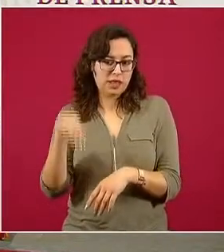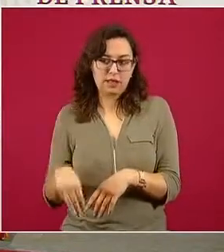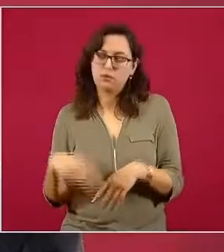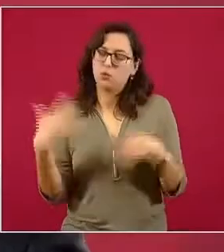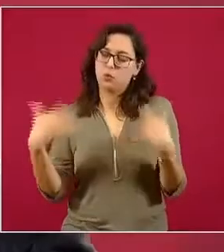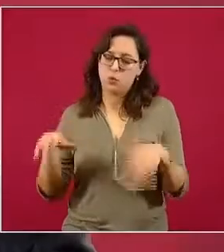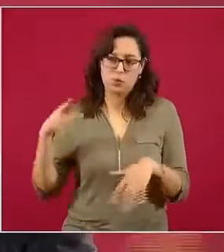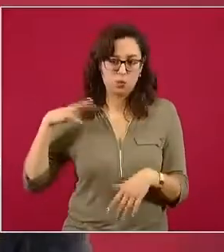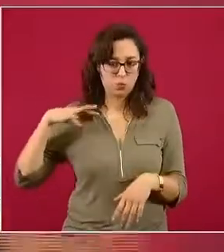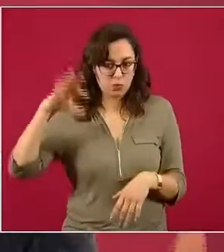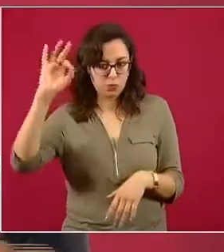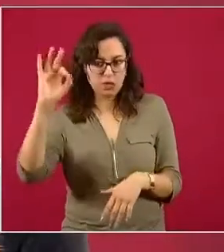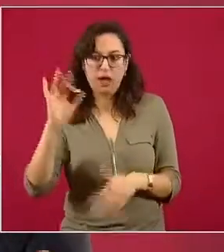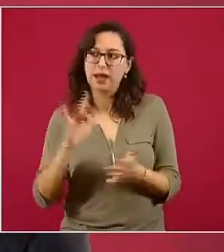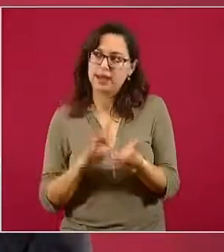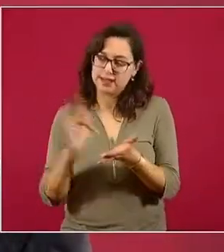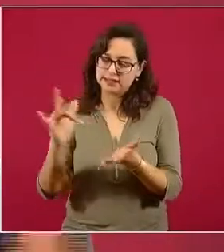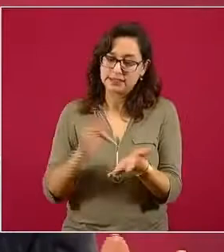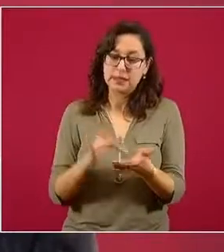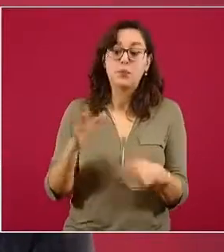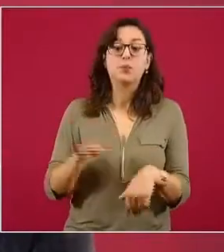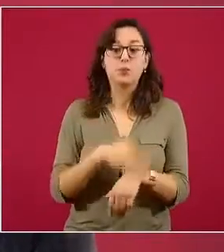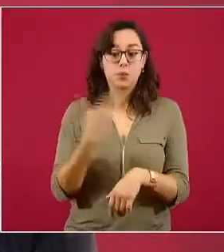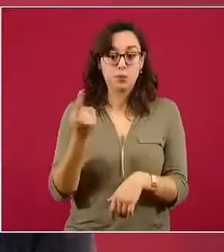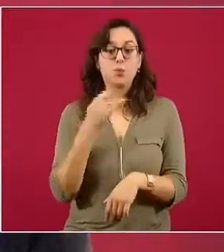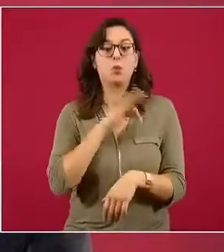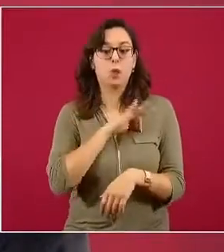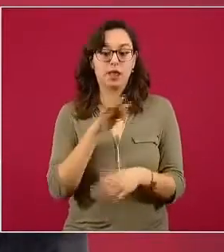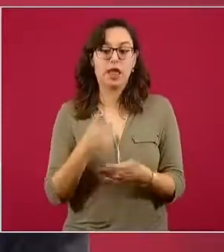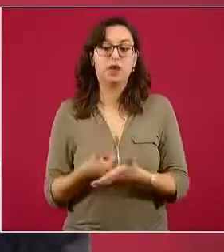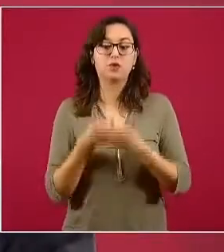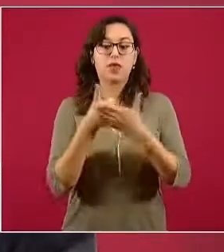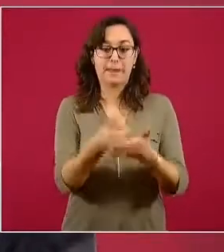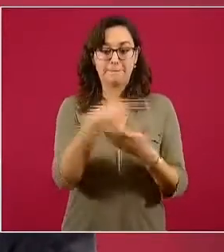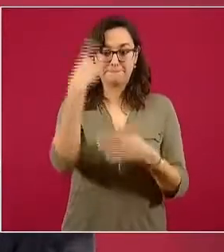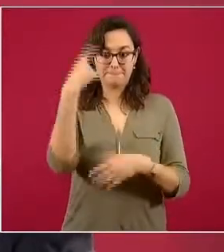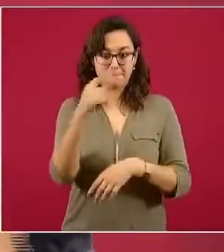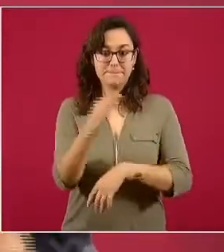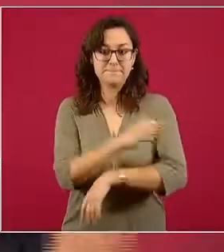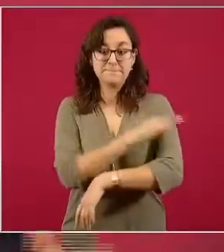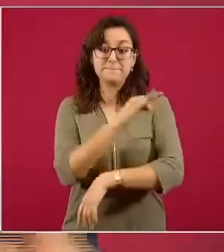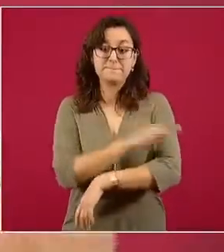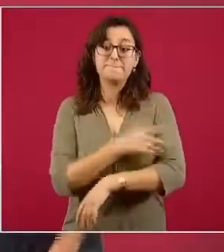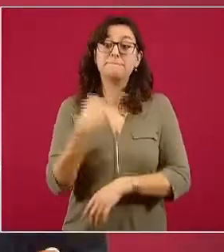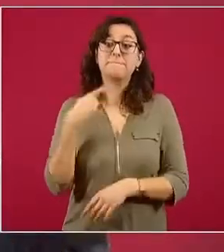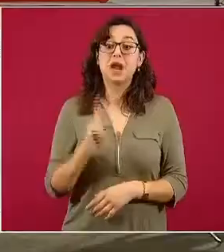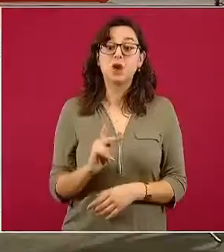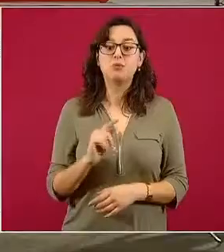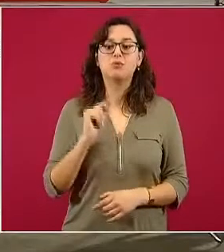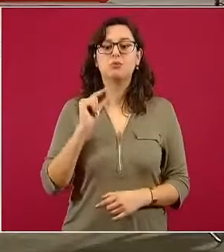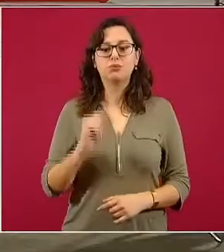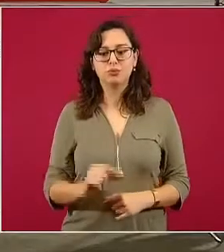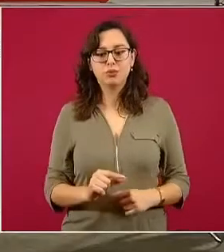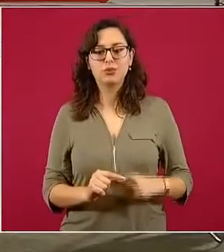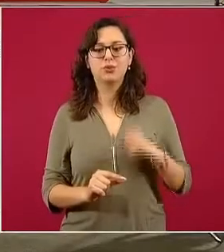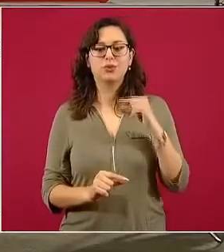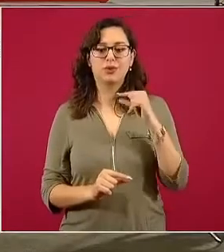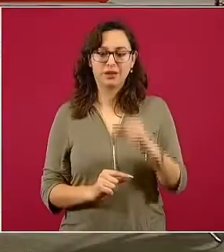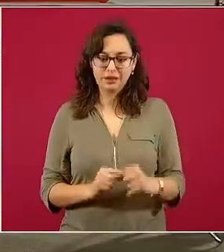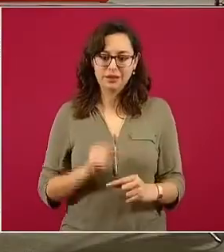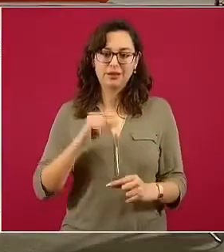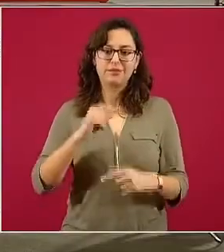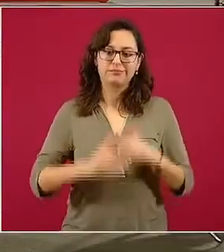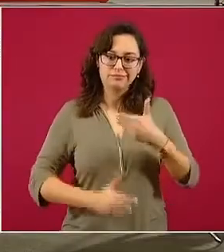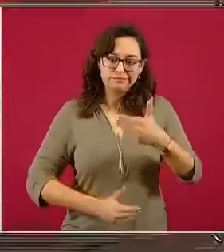disposición, porque se puede convocar a brigadas de vacunación. Pero todo esto va a ir en su momento y lo vamos a ir anunciando